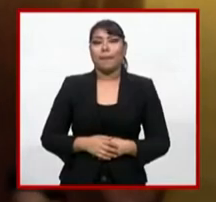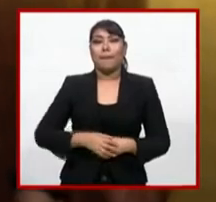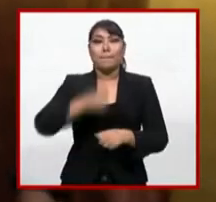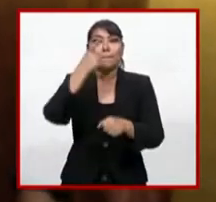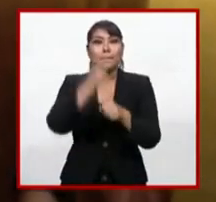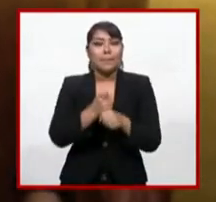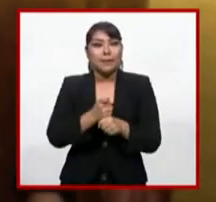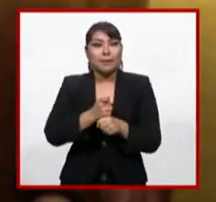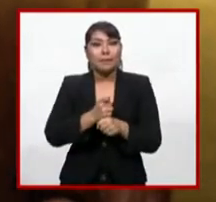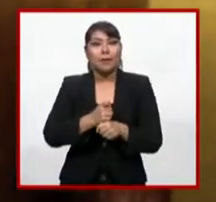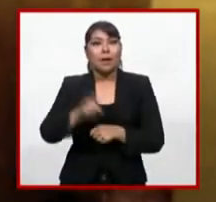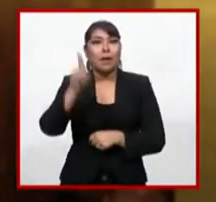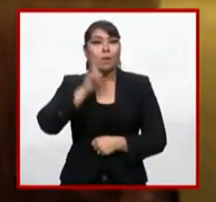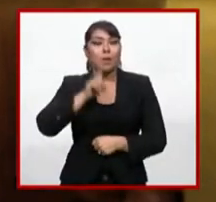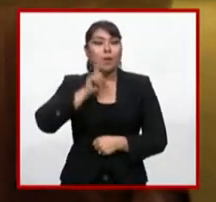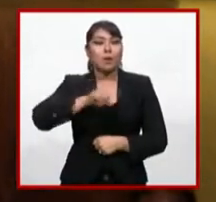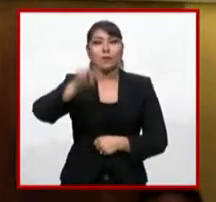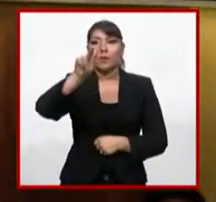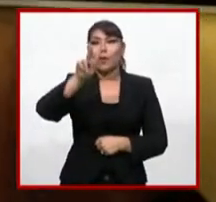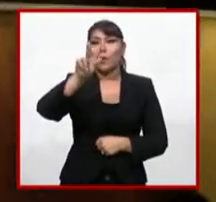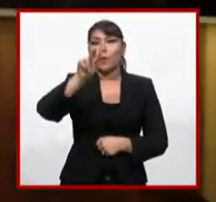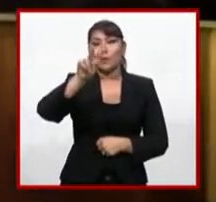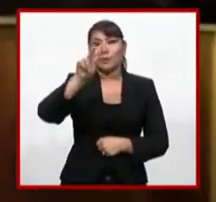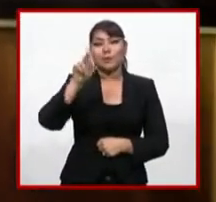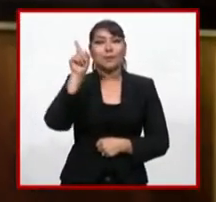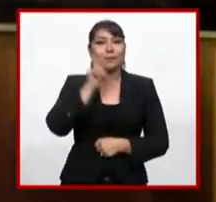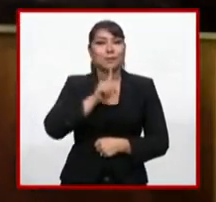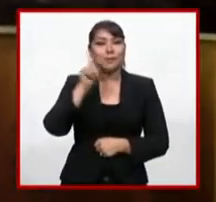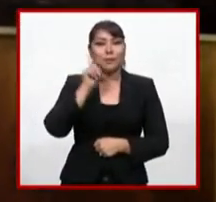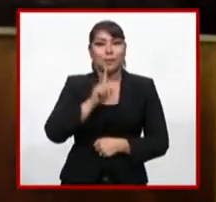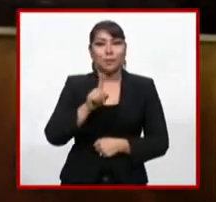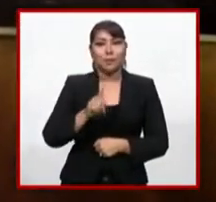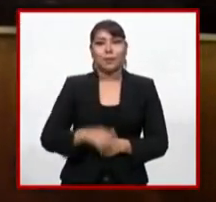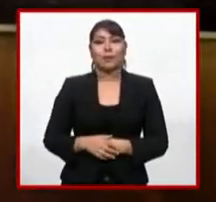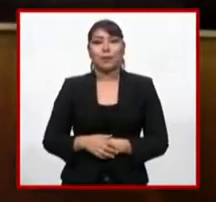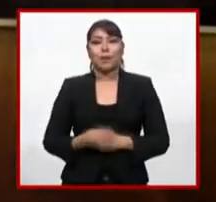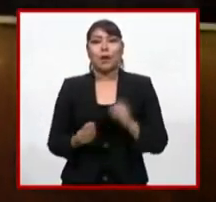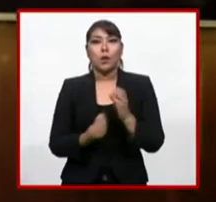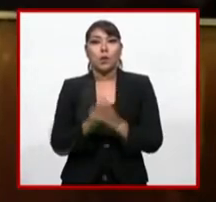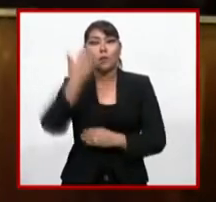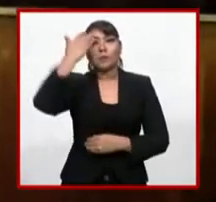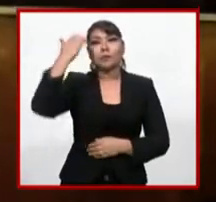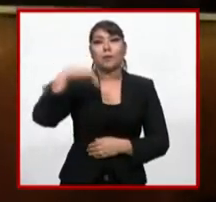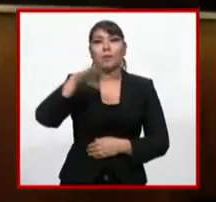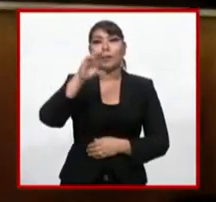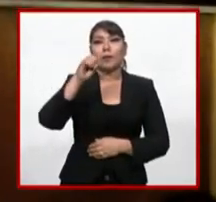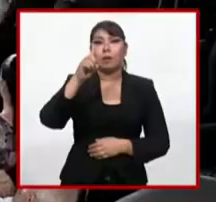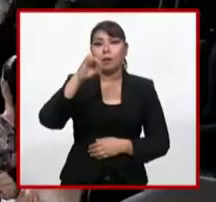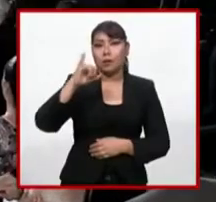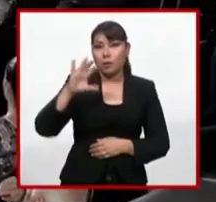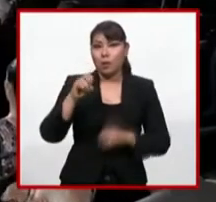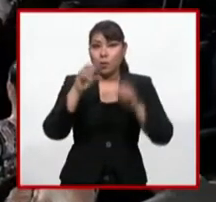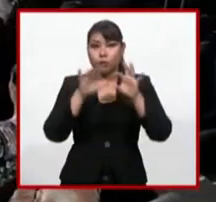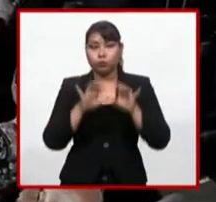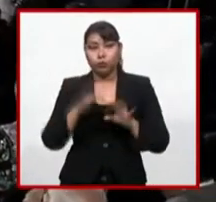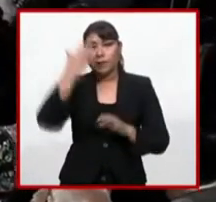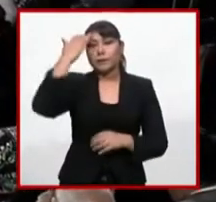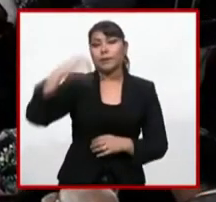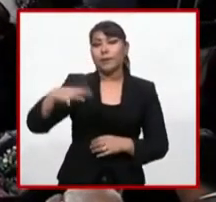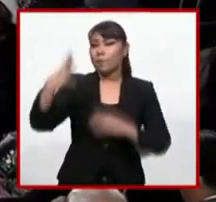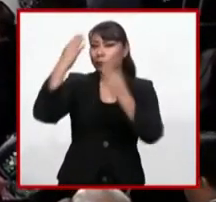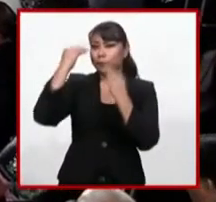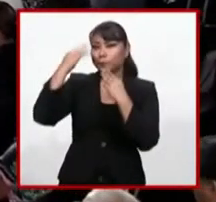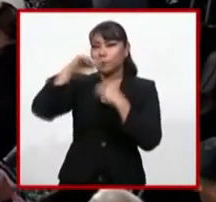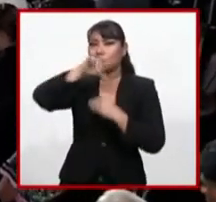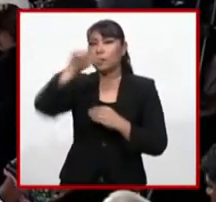mujeres, 80 para ser exactos, que van a saber código y que terminando su capacitación